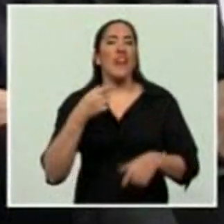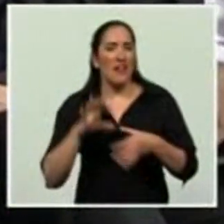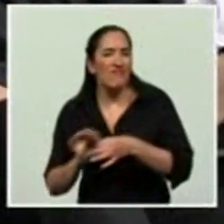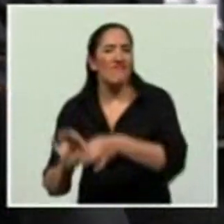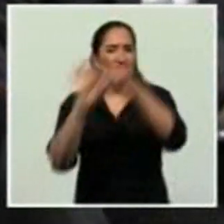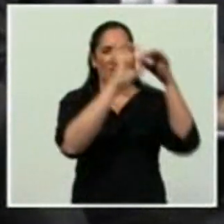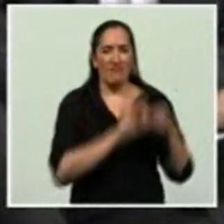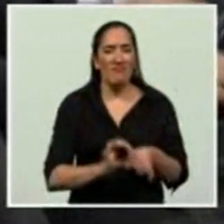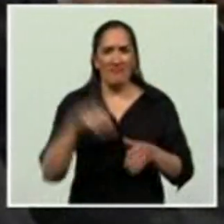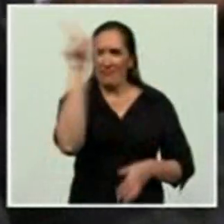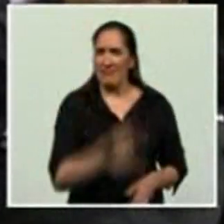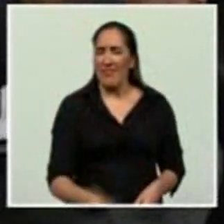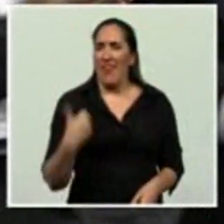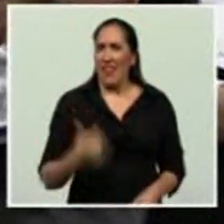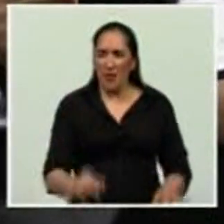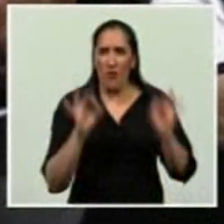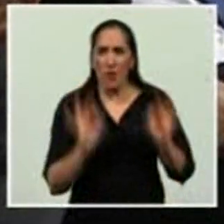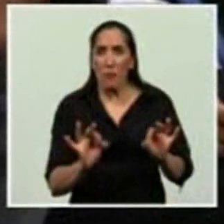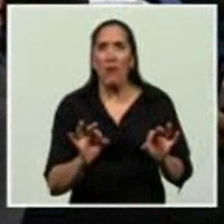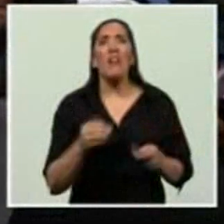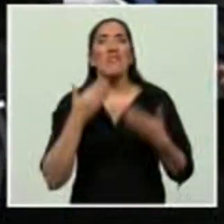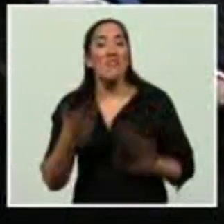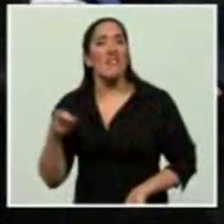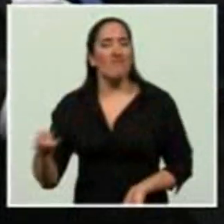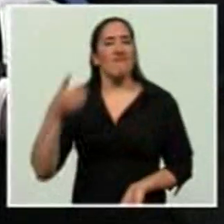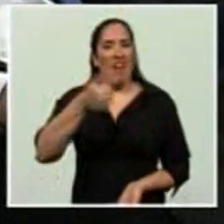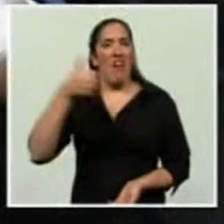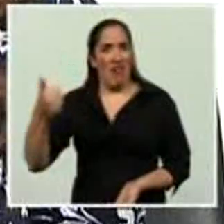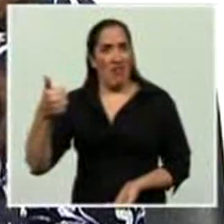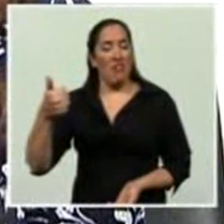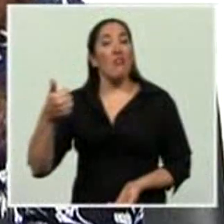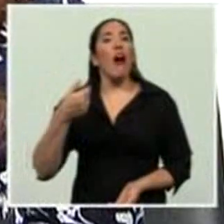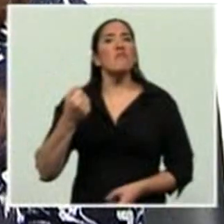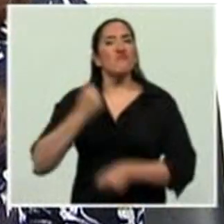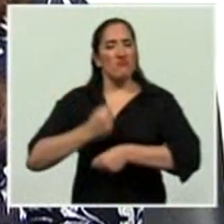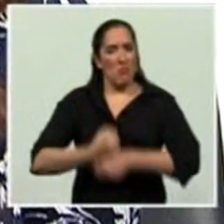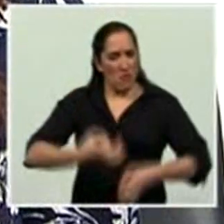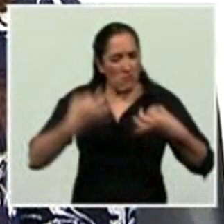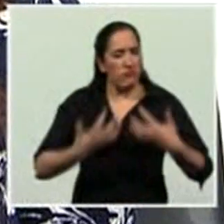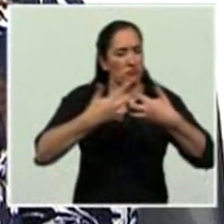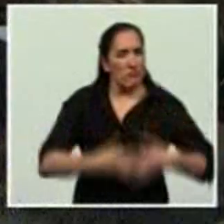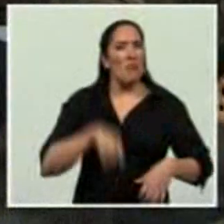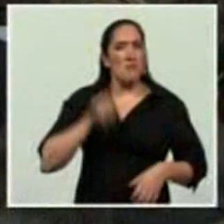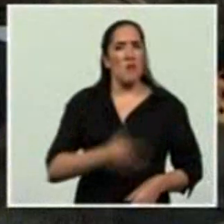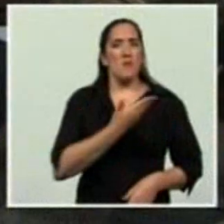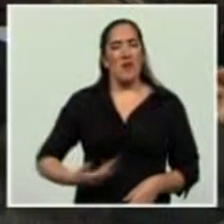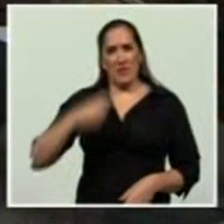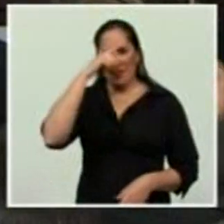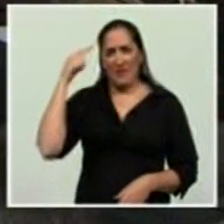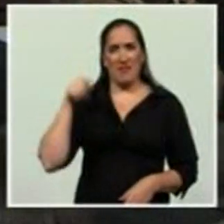con aerolíneas argentinas con competencia privada y con eficiencia del